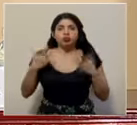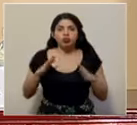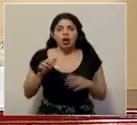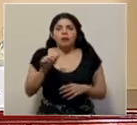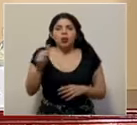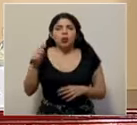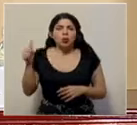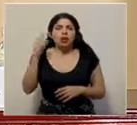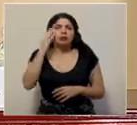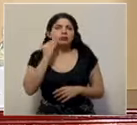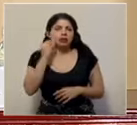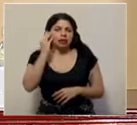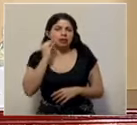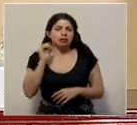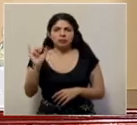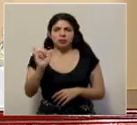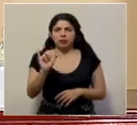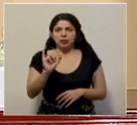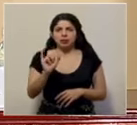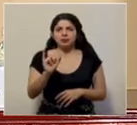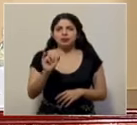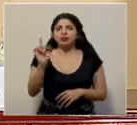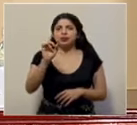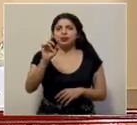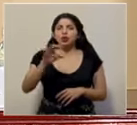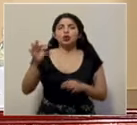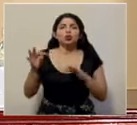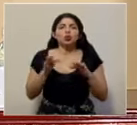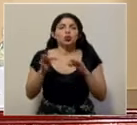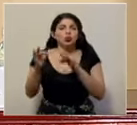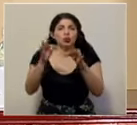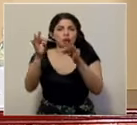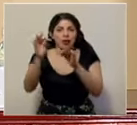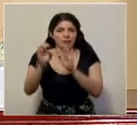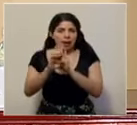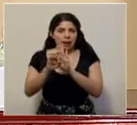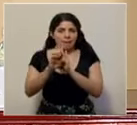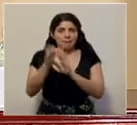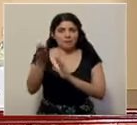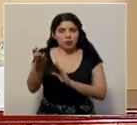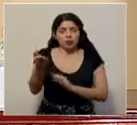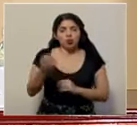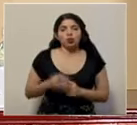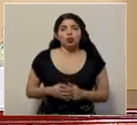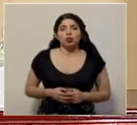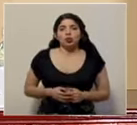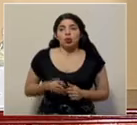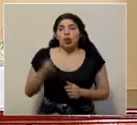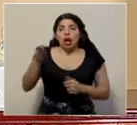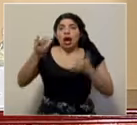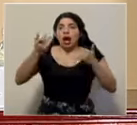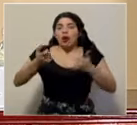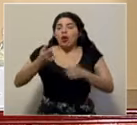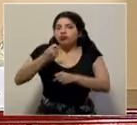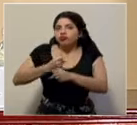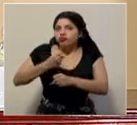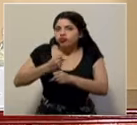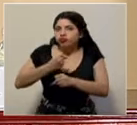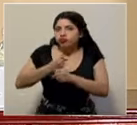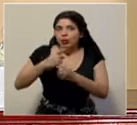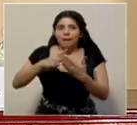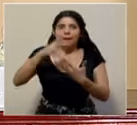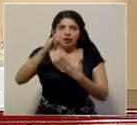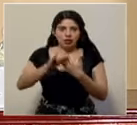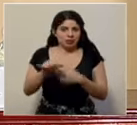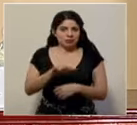otras experiencias en el Cantón de Turrialba, por ejemplo, donde se está trabajando el